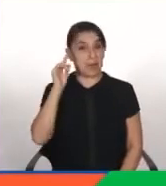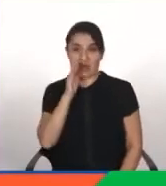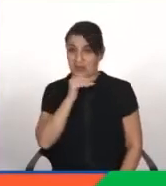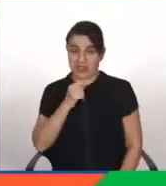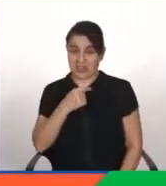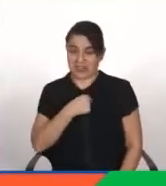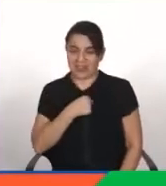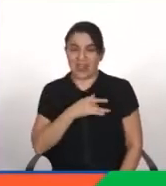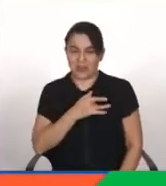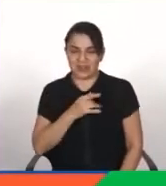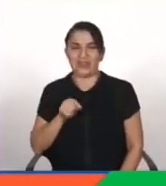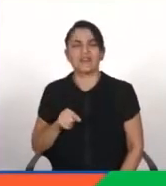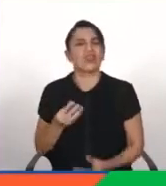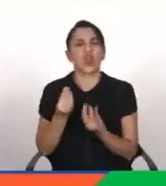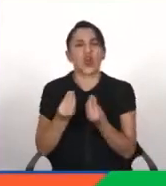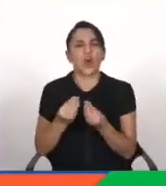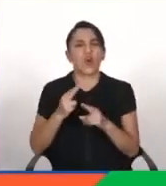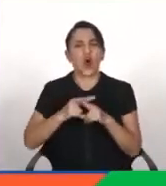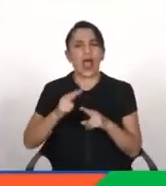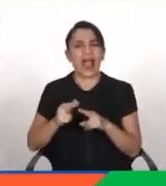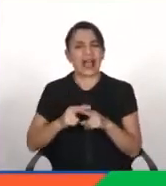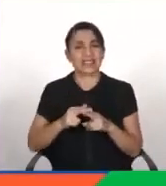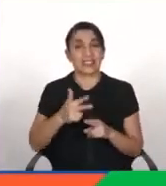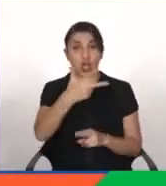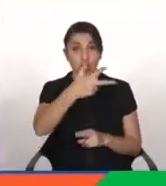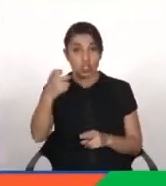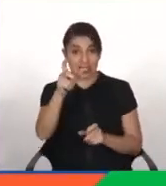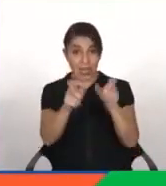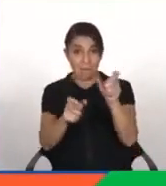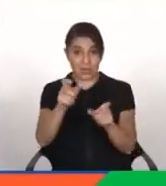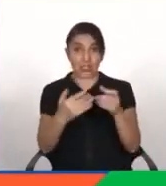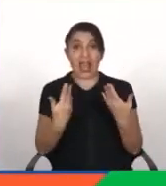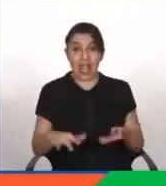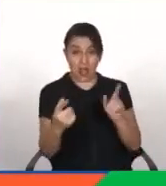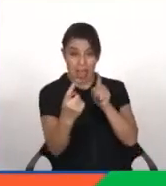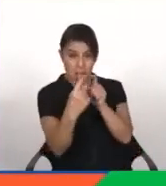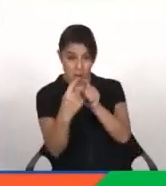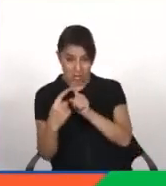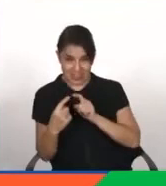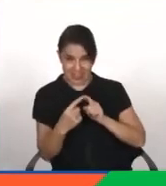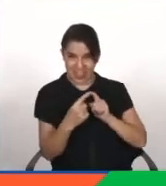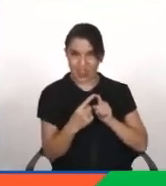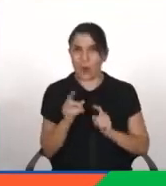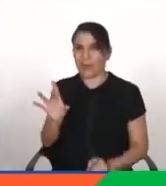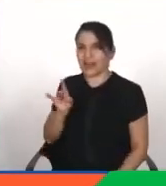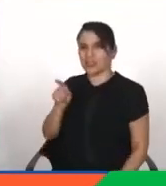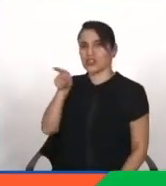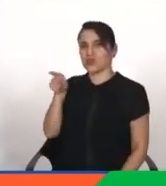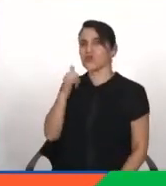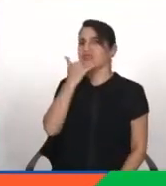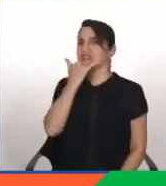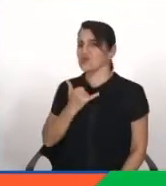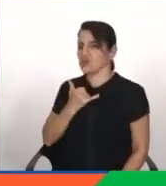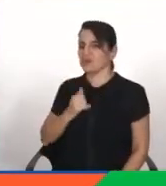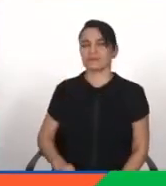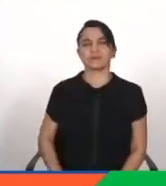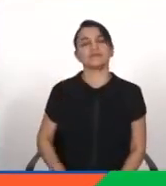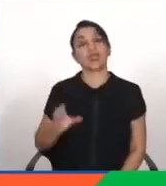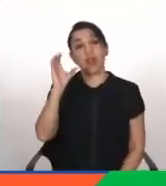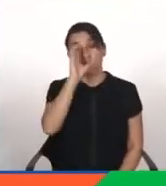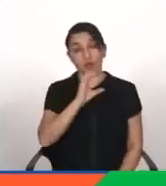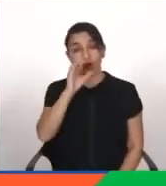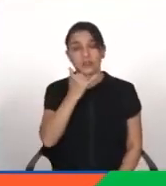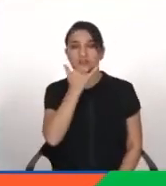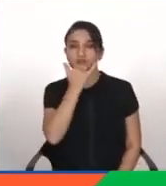las más de 800 personas que están en este momento en la Divulgacon para encontrar tu canal? Pues buscando en YouTube